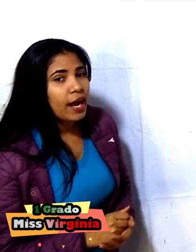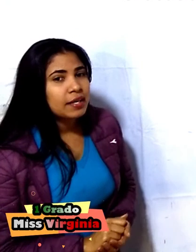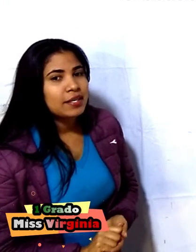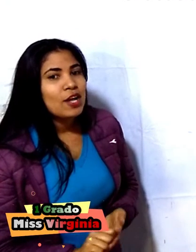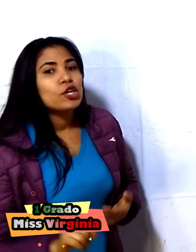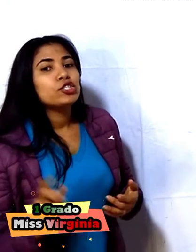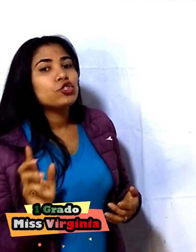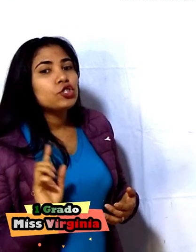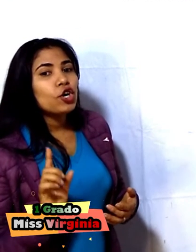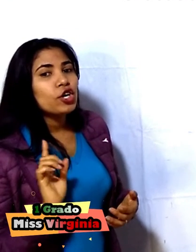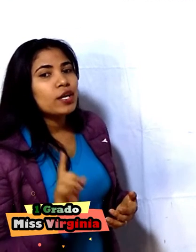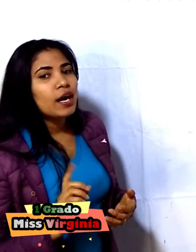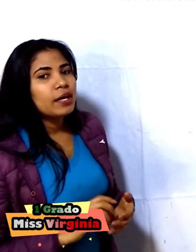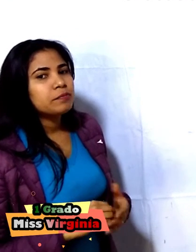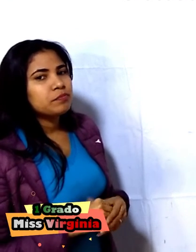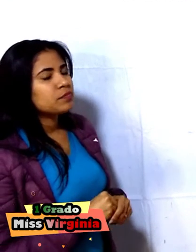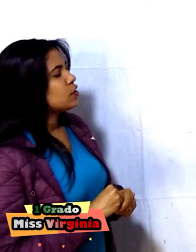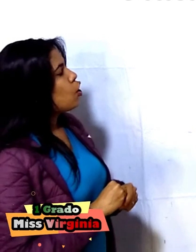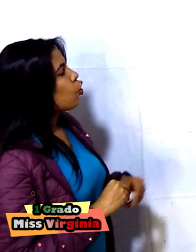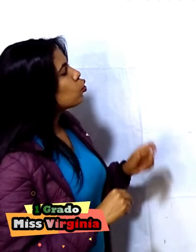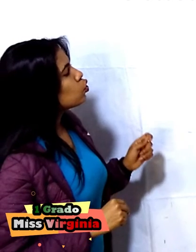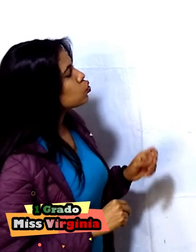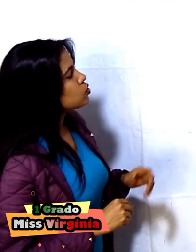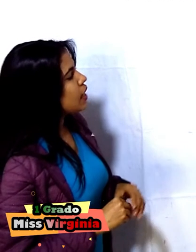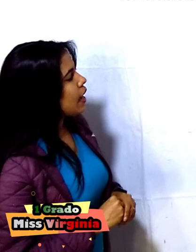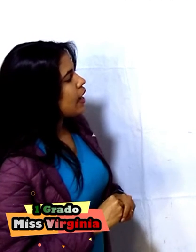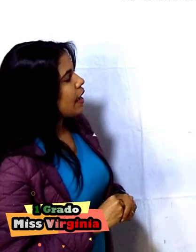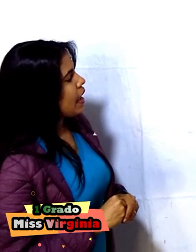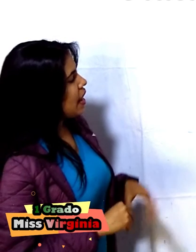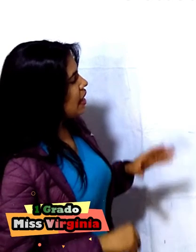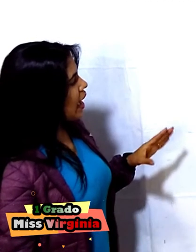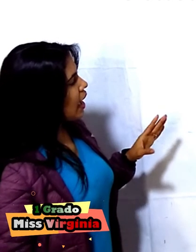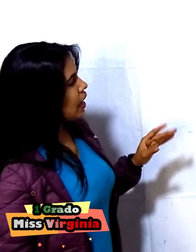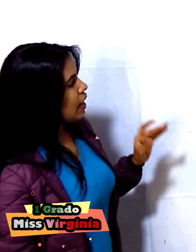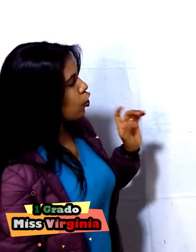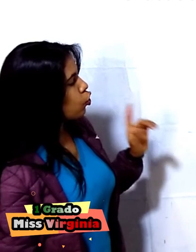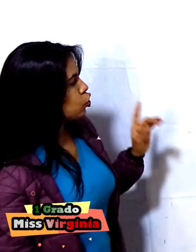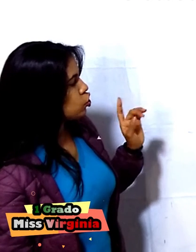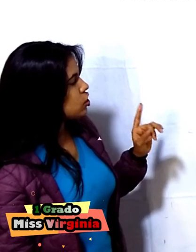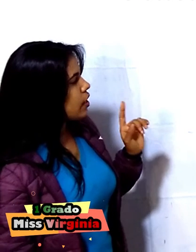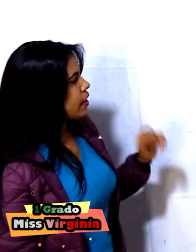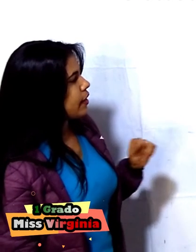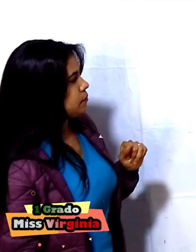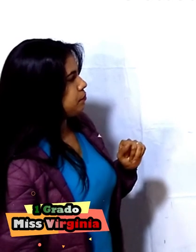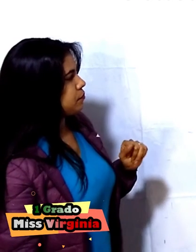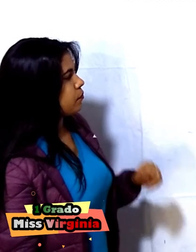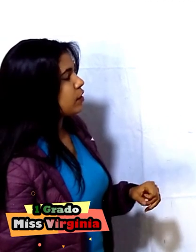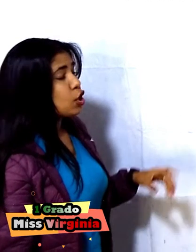Chona, Chona usa la